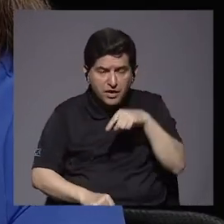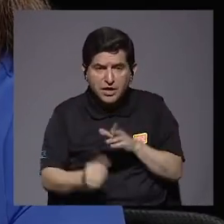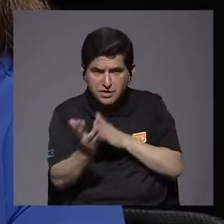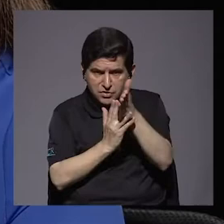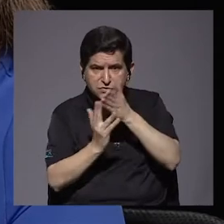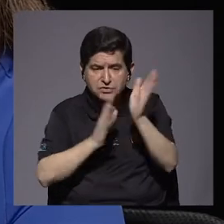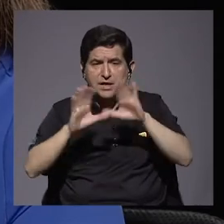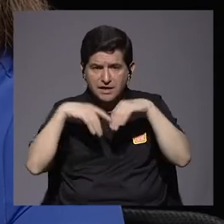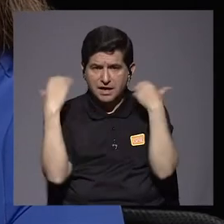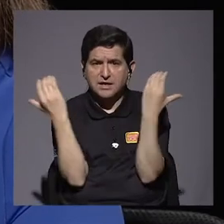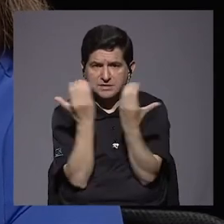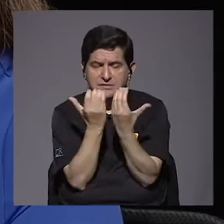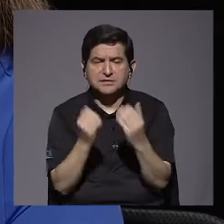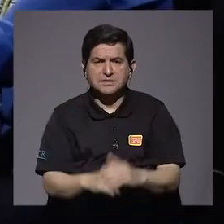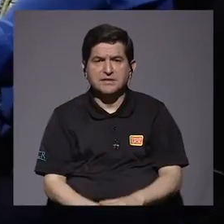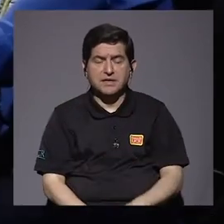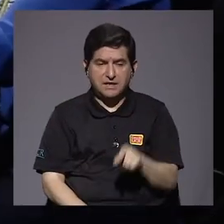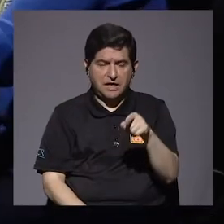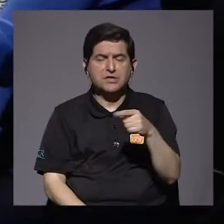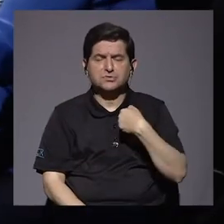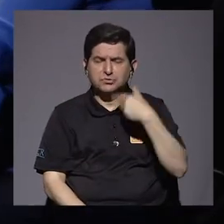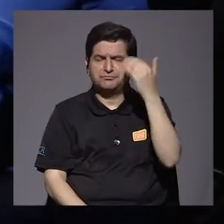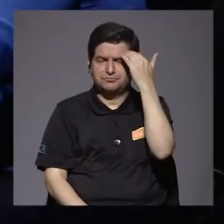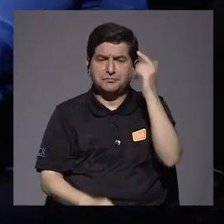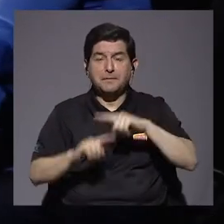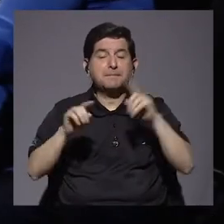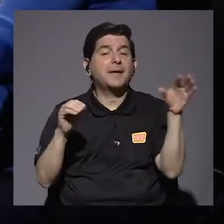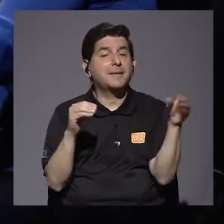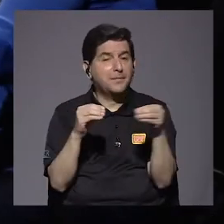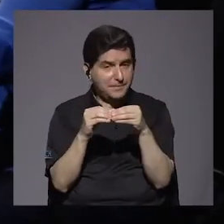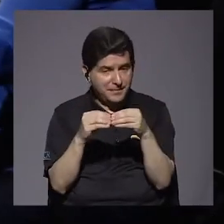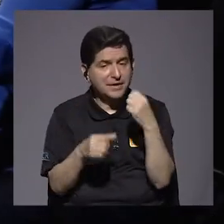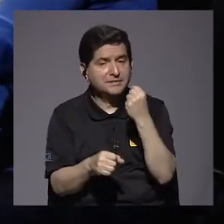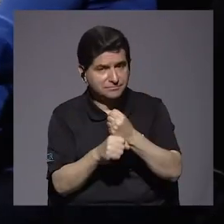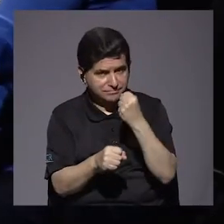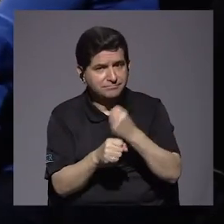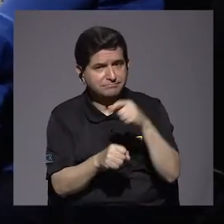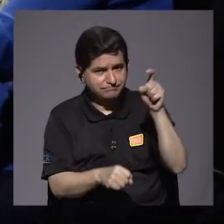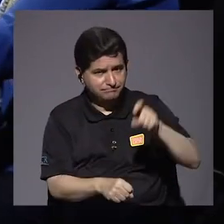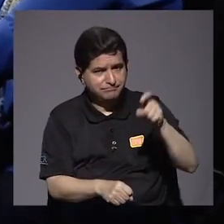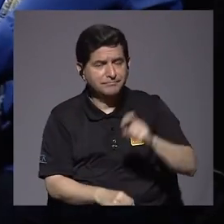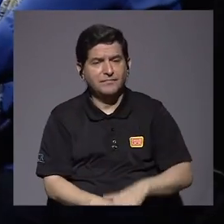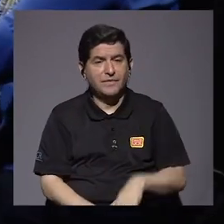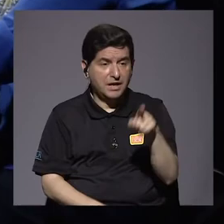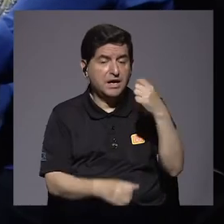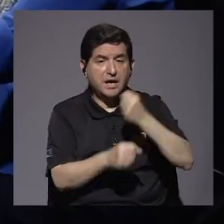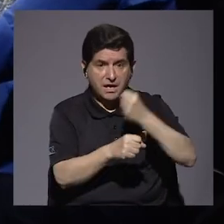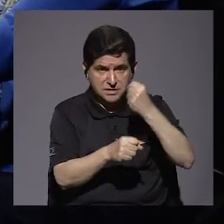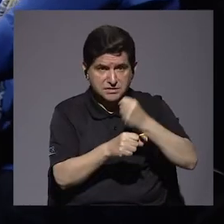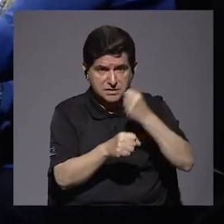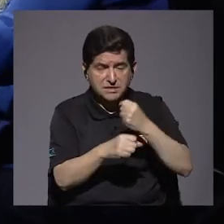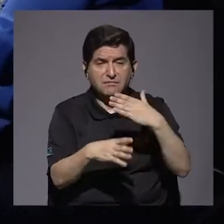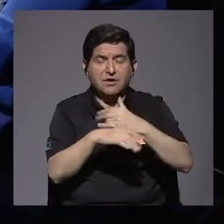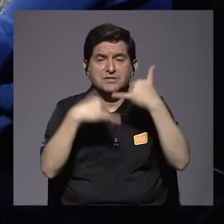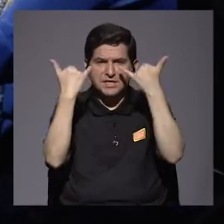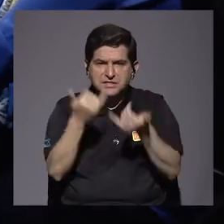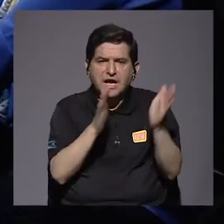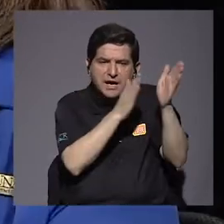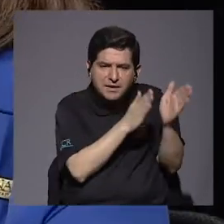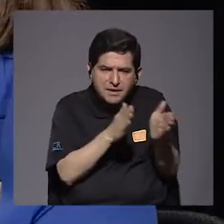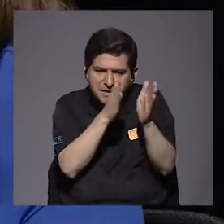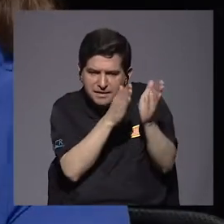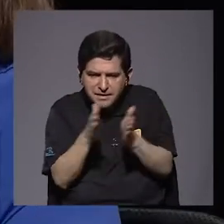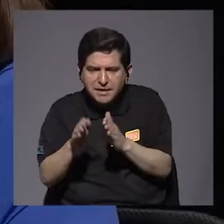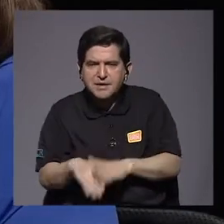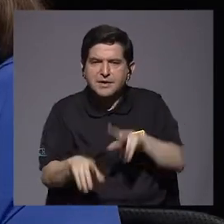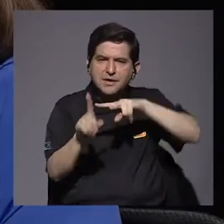acceder a sus clases. Sí, no lo dudo. Sí. Pero hay que hacer más. O sea, realmente este trabajo hay que hacerlo ya planificado y